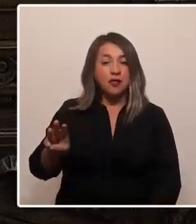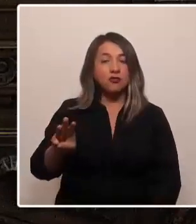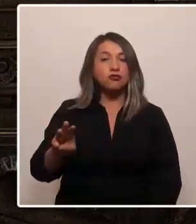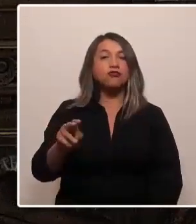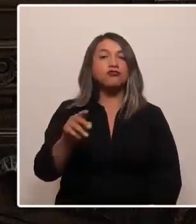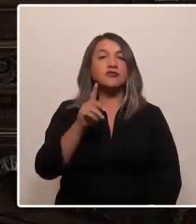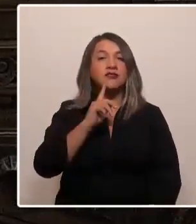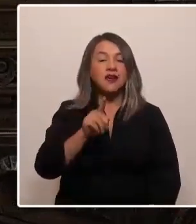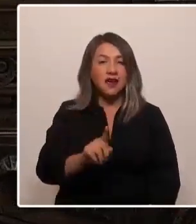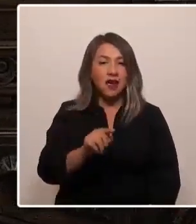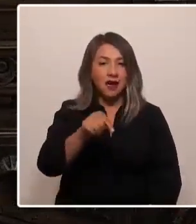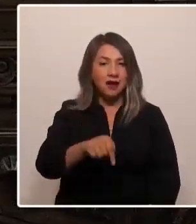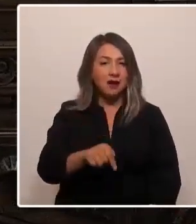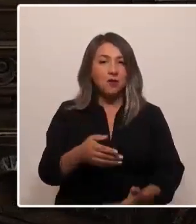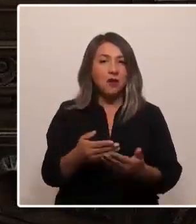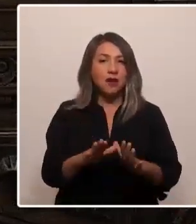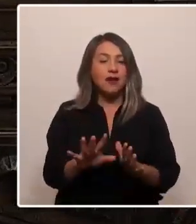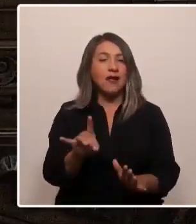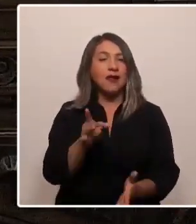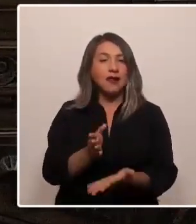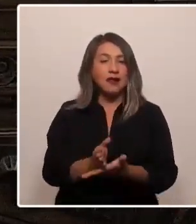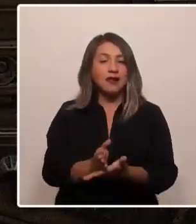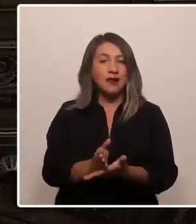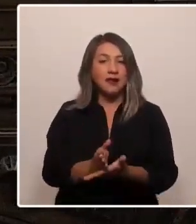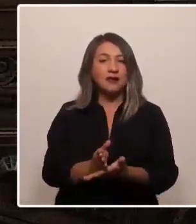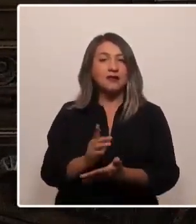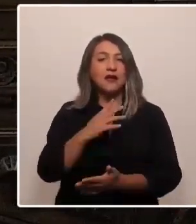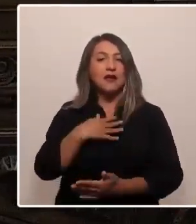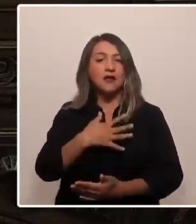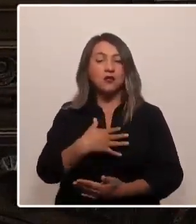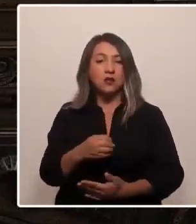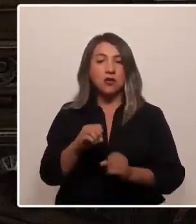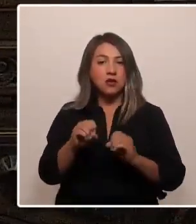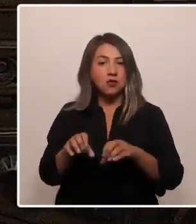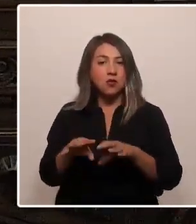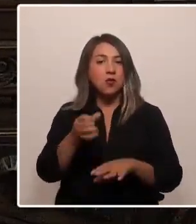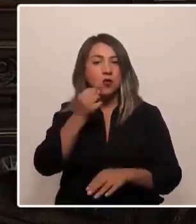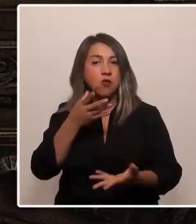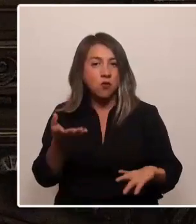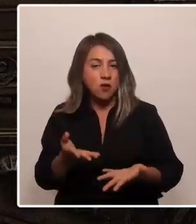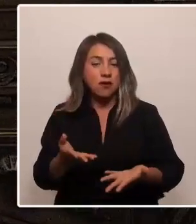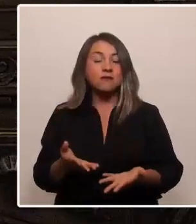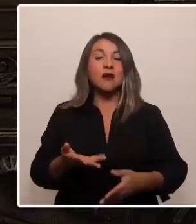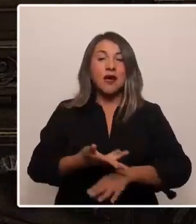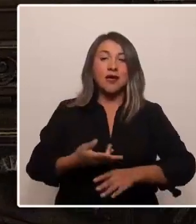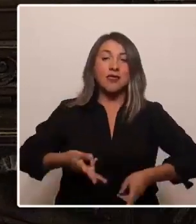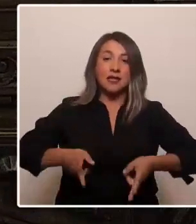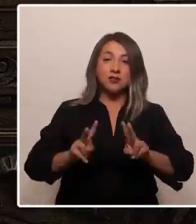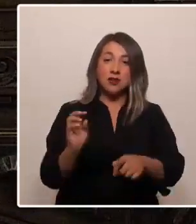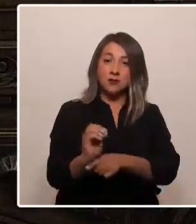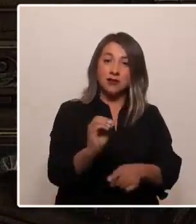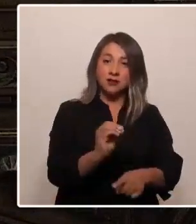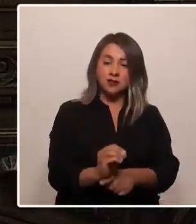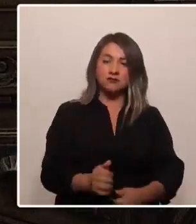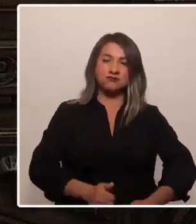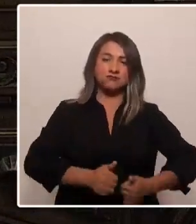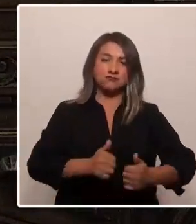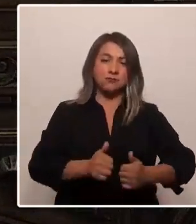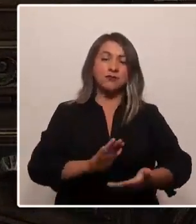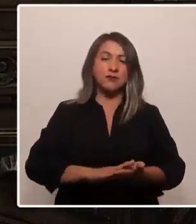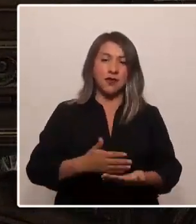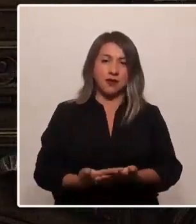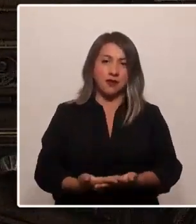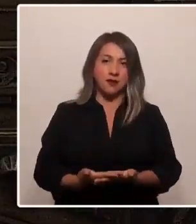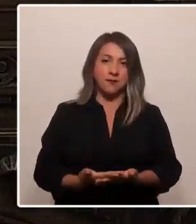a elegir el tipo de educación de las personas a su cargo. Toda persona tiene derecho a una alimentación adecuada.